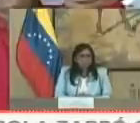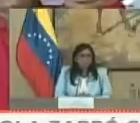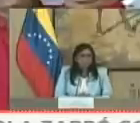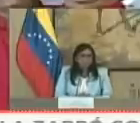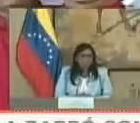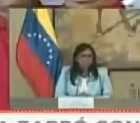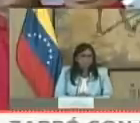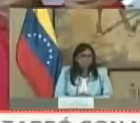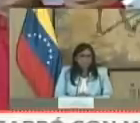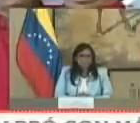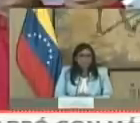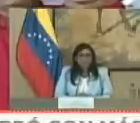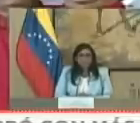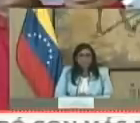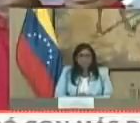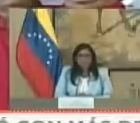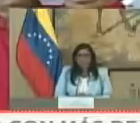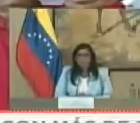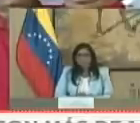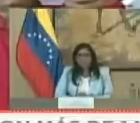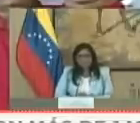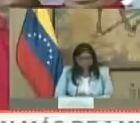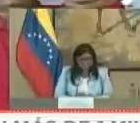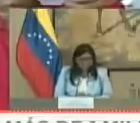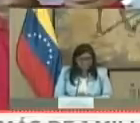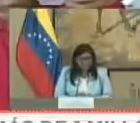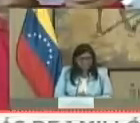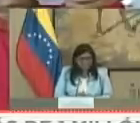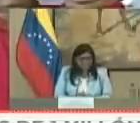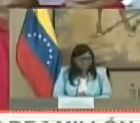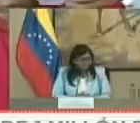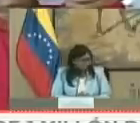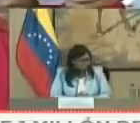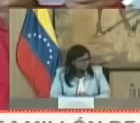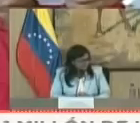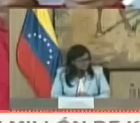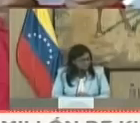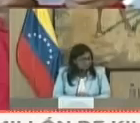que ha dicho Juanito Alimaña en el último año. Después del 16,